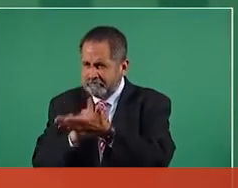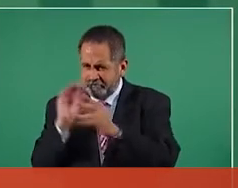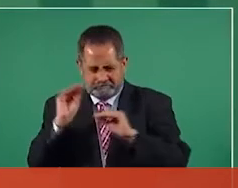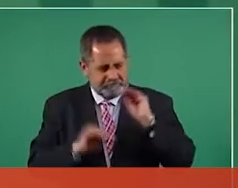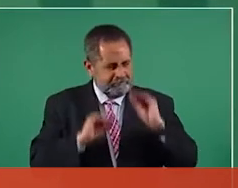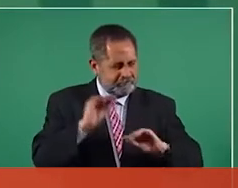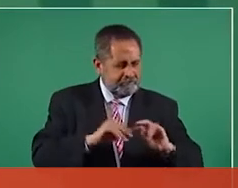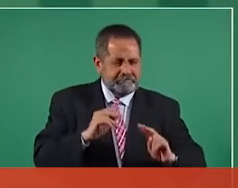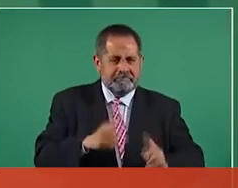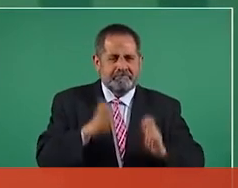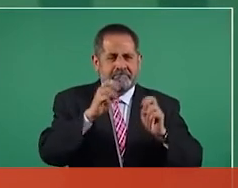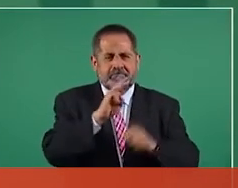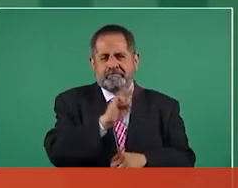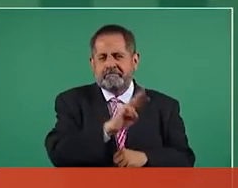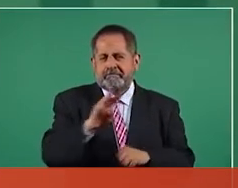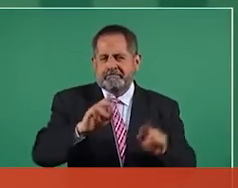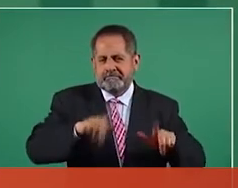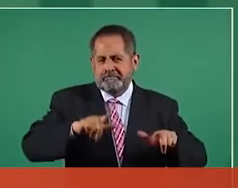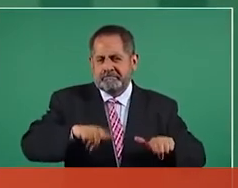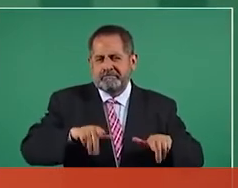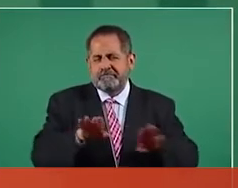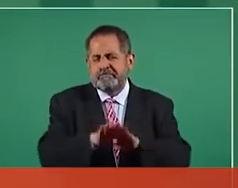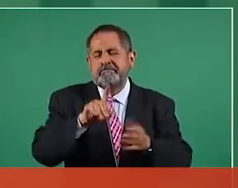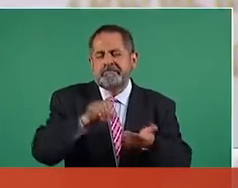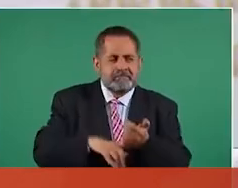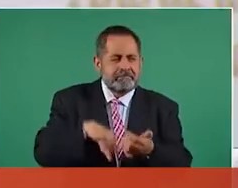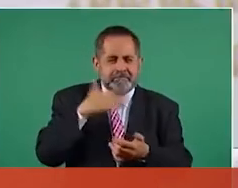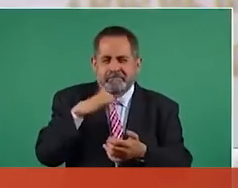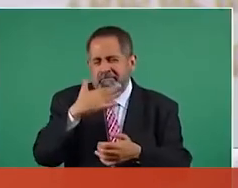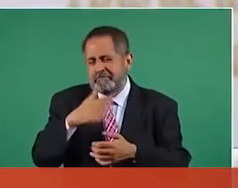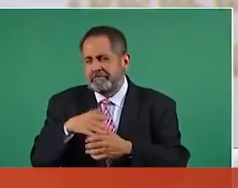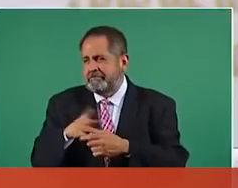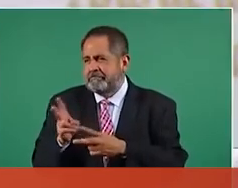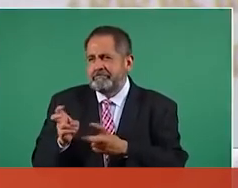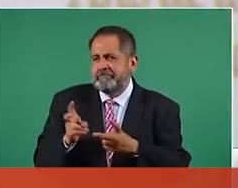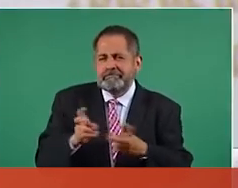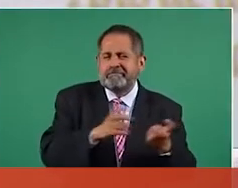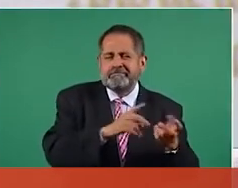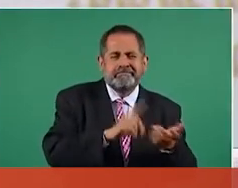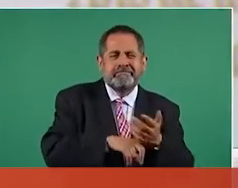Que se alimentaba de toda la